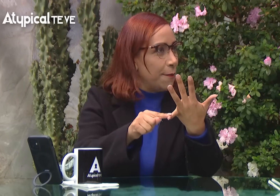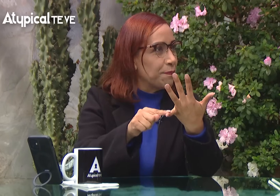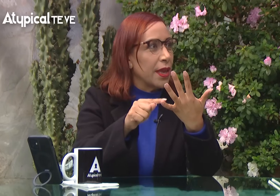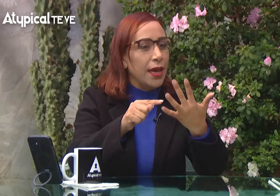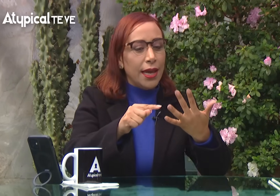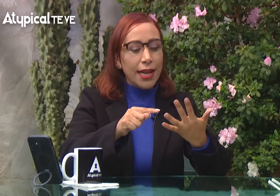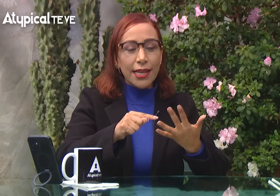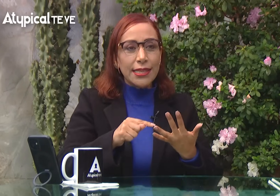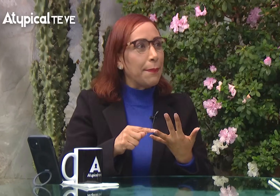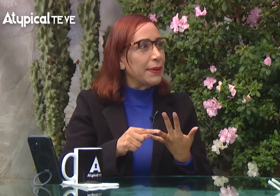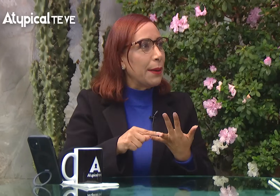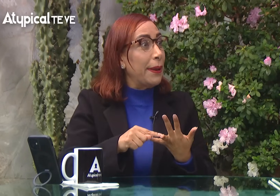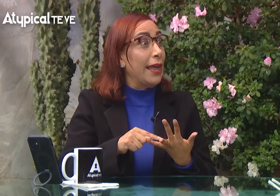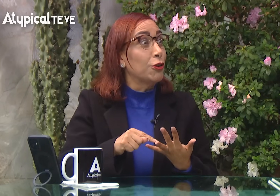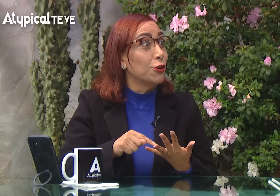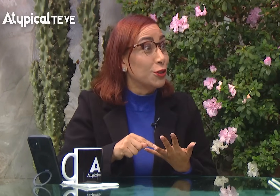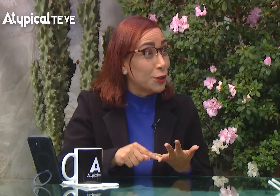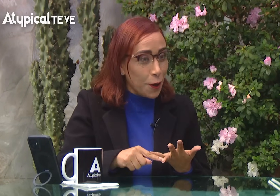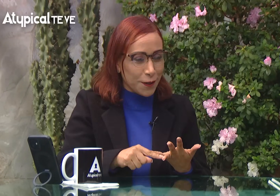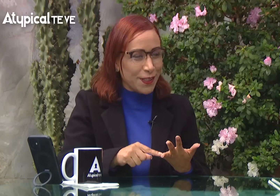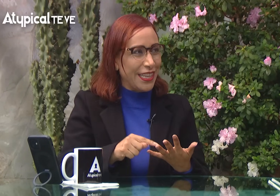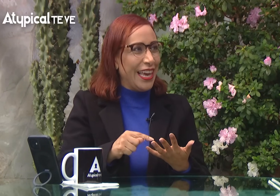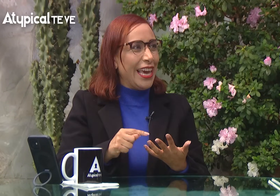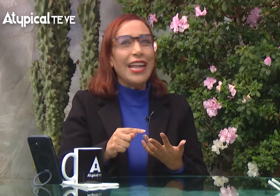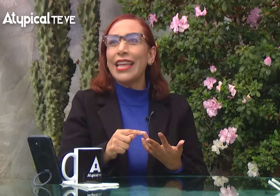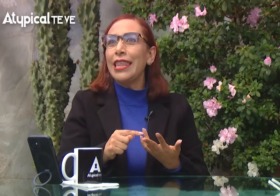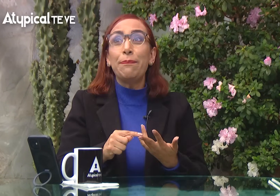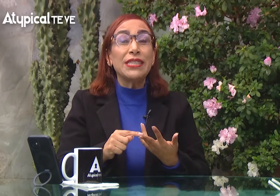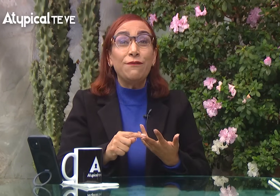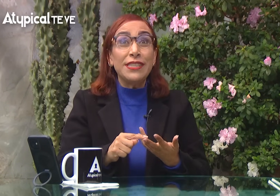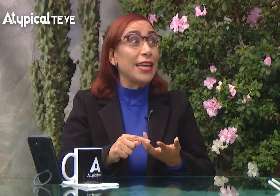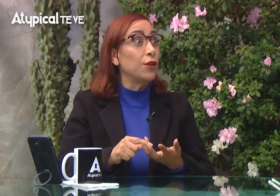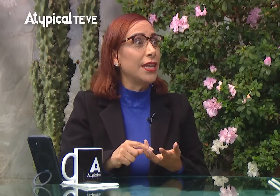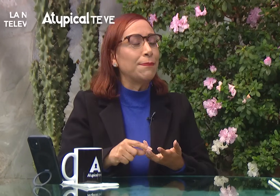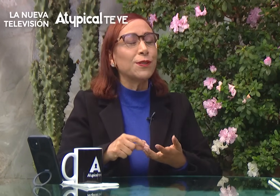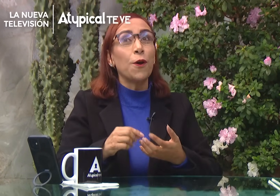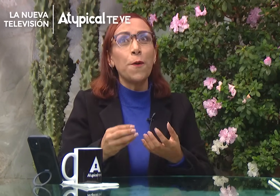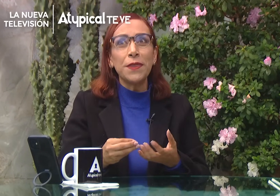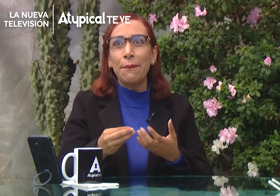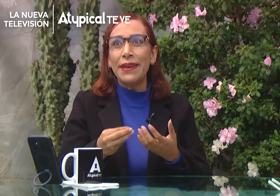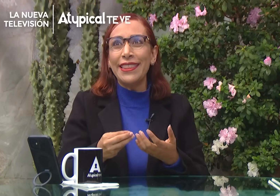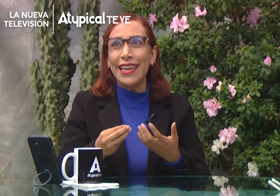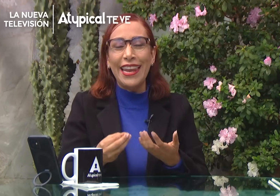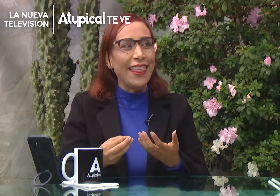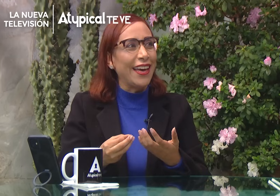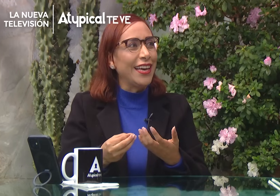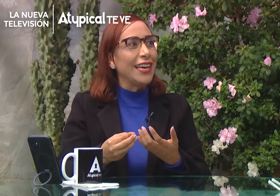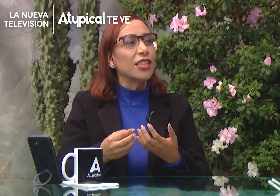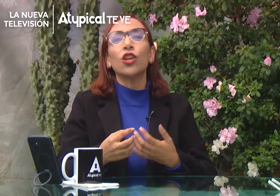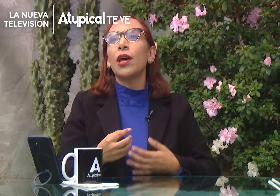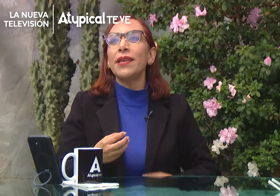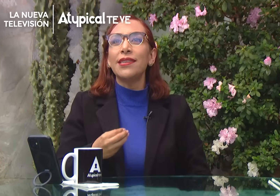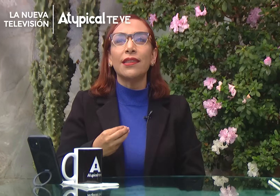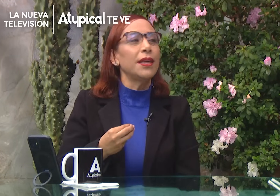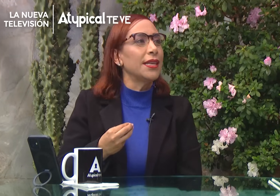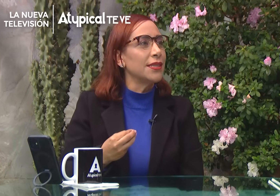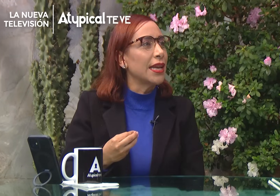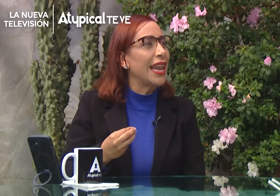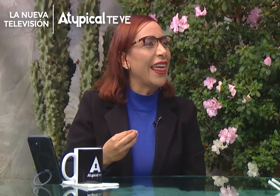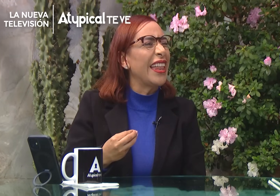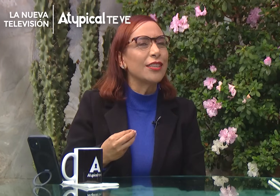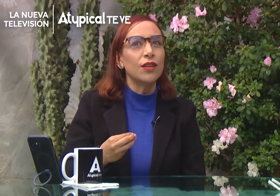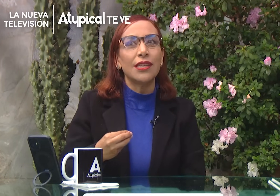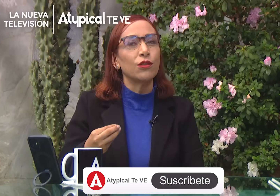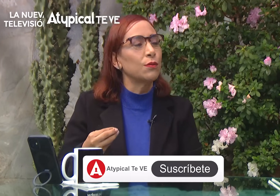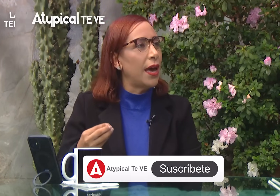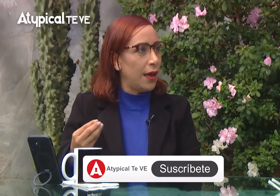nadie claro que se la pasa peleando con todos el que de pacifista no tiene absolutamente nada todavía se atreve a decir que